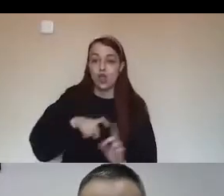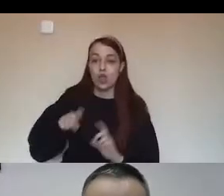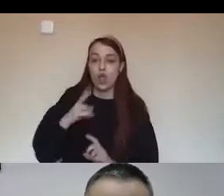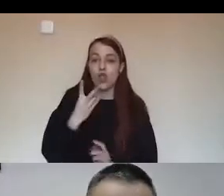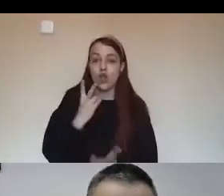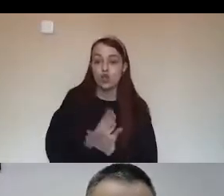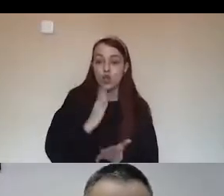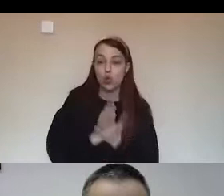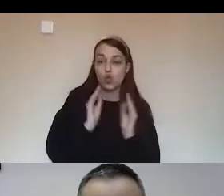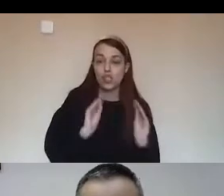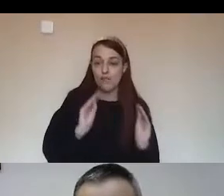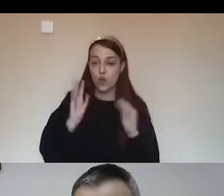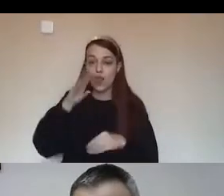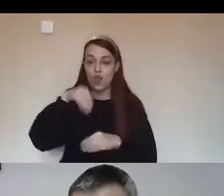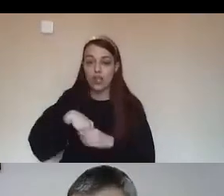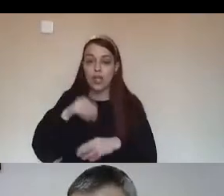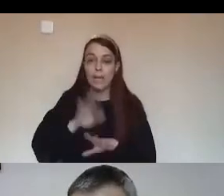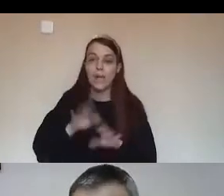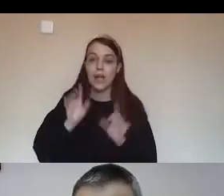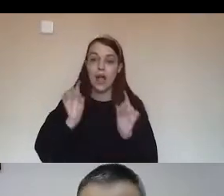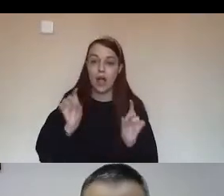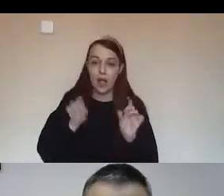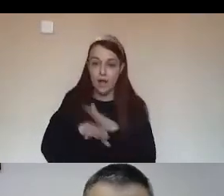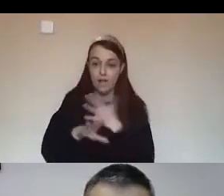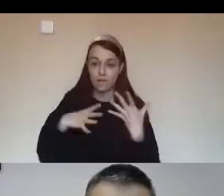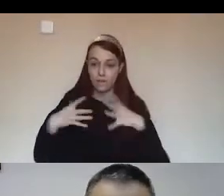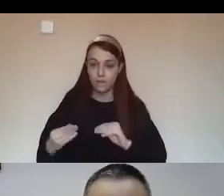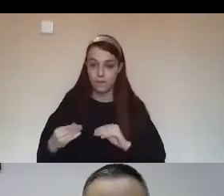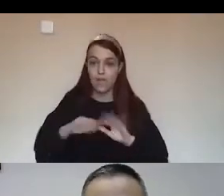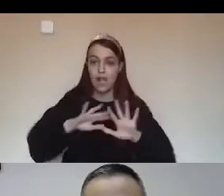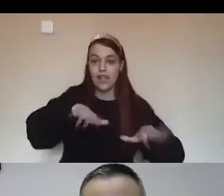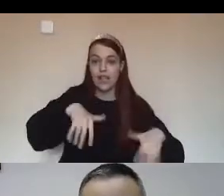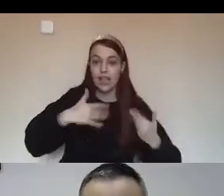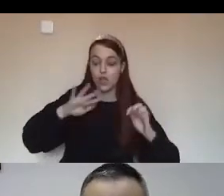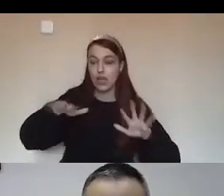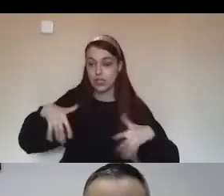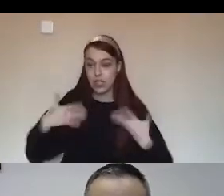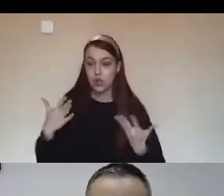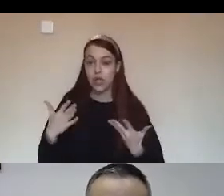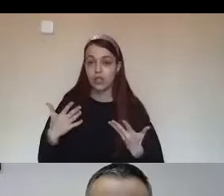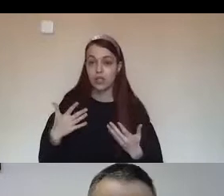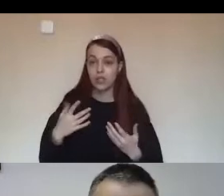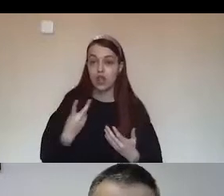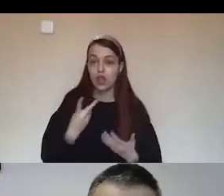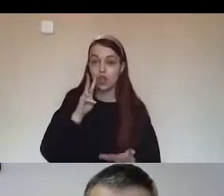de formación interna de accesibilidad. Son cursos de 10 horas. Que hacemos 2 veces para